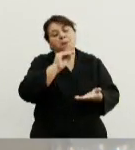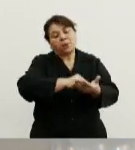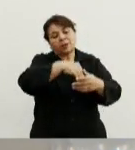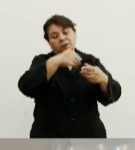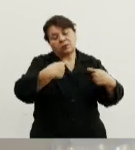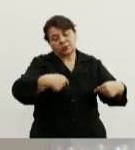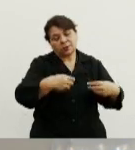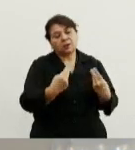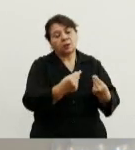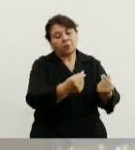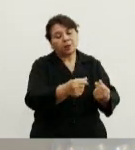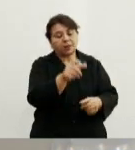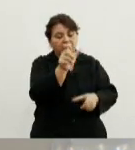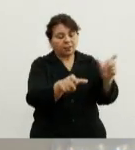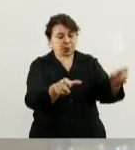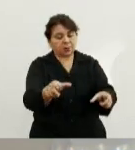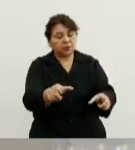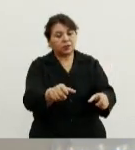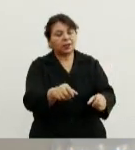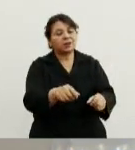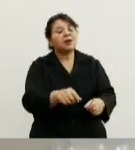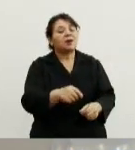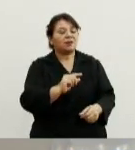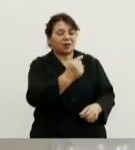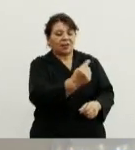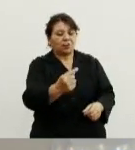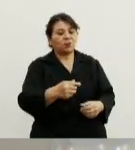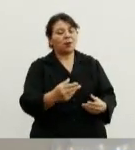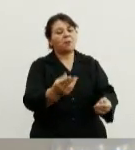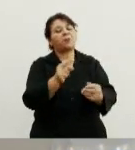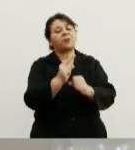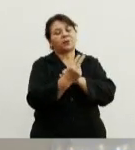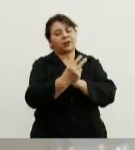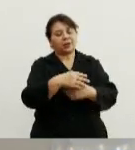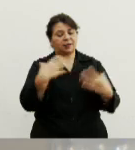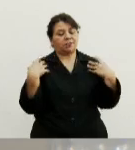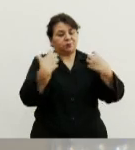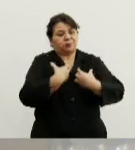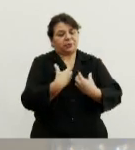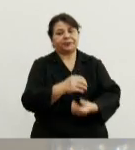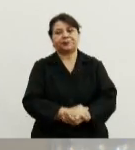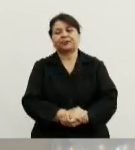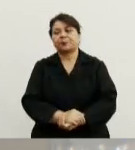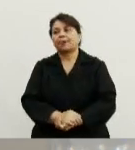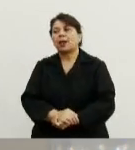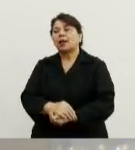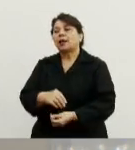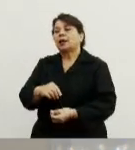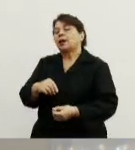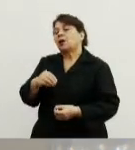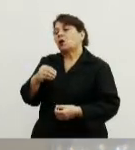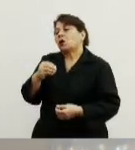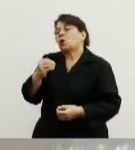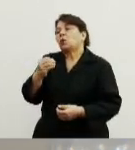para los trabajadores de la salud de todos los hospitales bien adrià la vera de nueve mil veinte consulta cómo